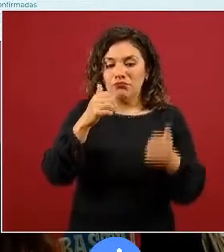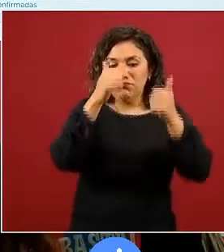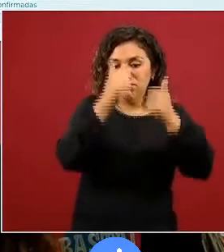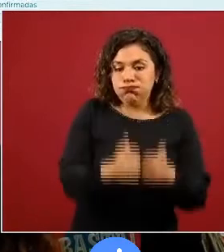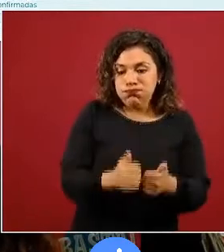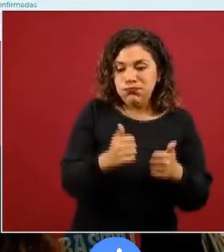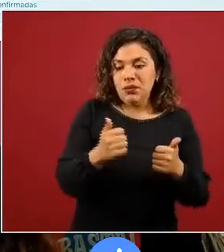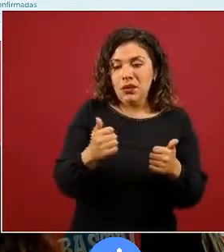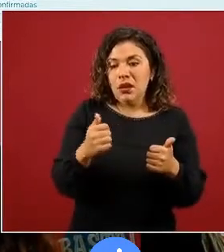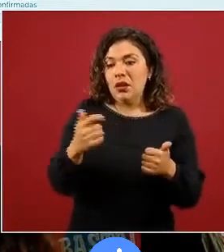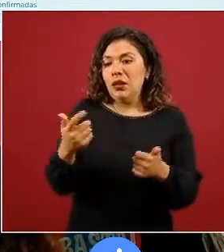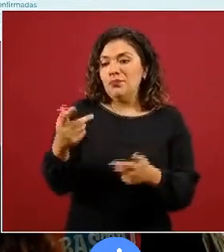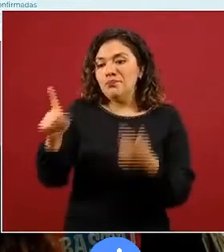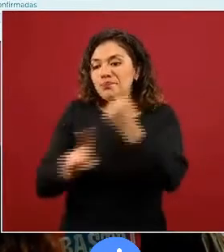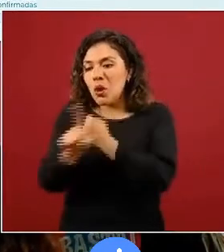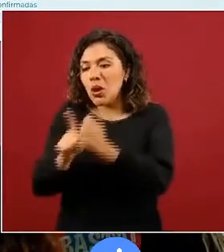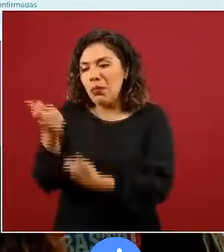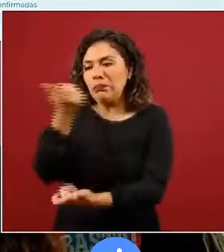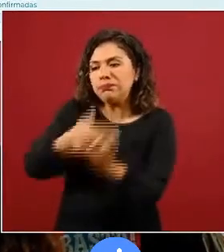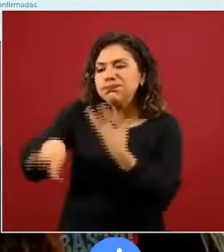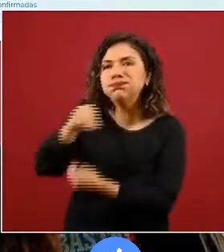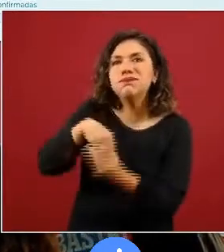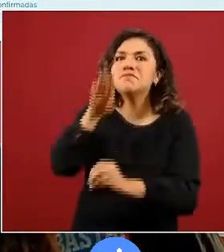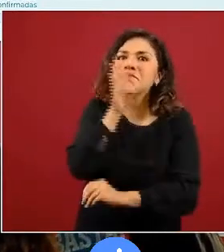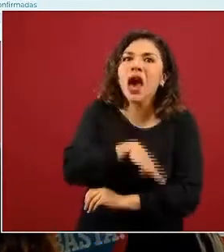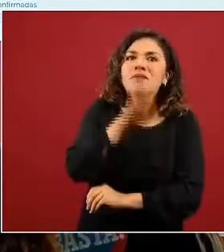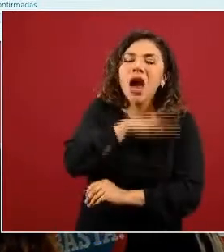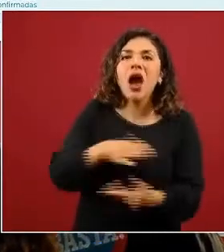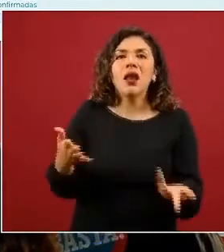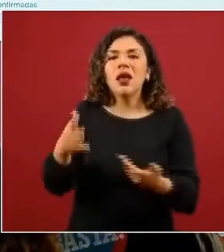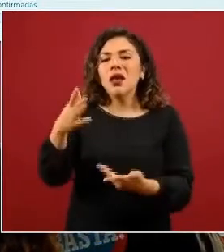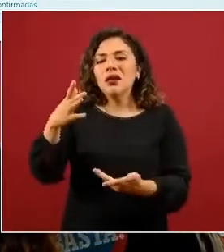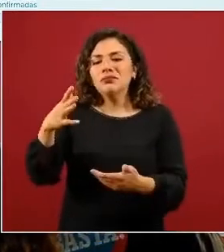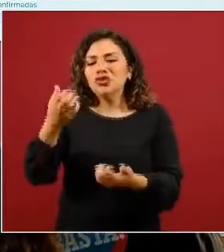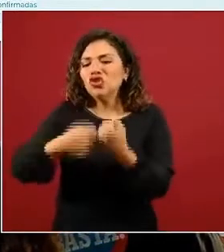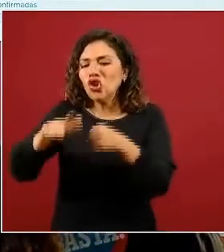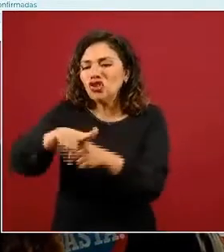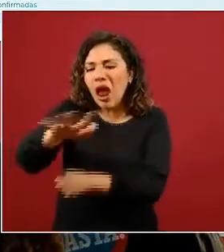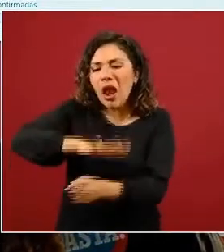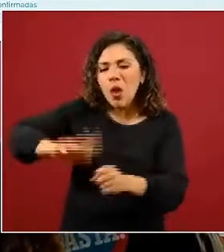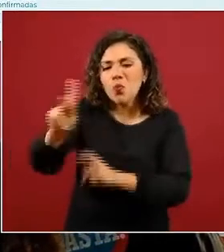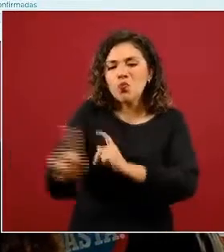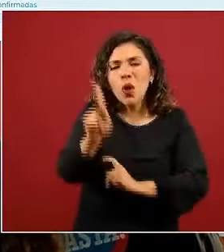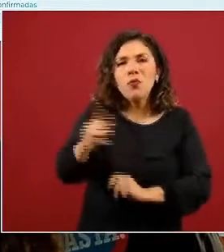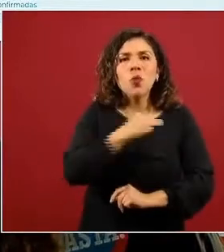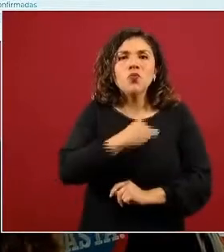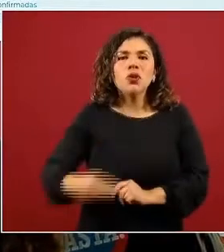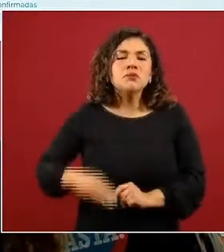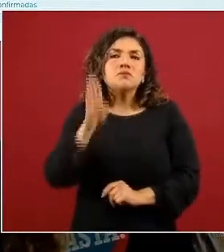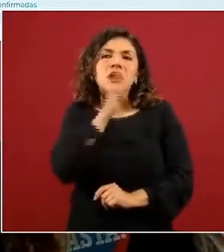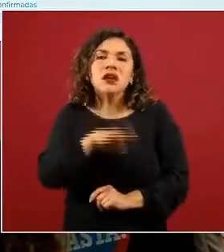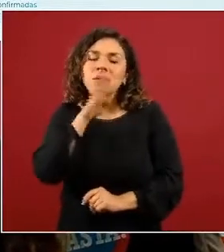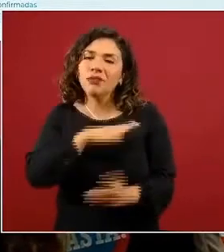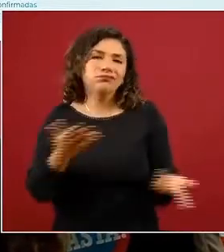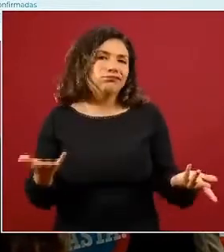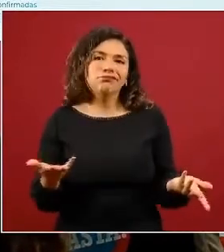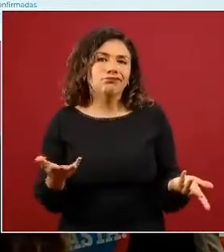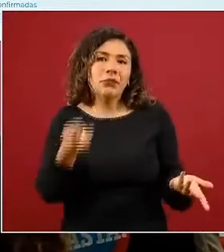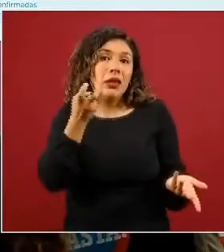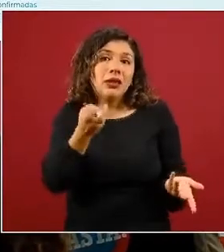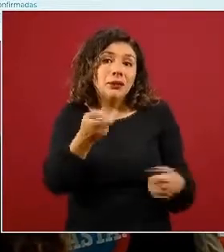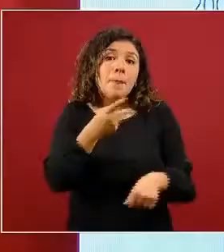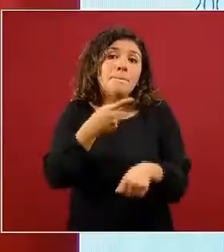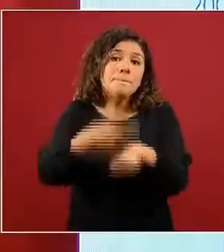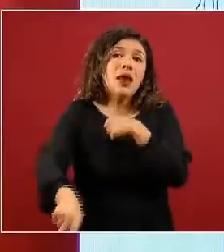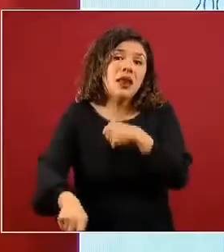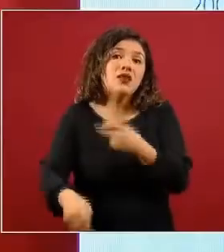las capacidades económicas y sociales de las localidades, las regiones, los municipios. Entonces, es un